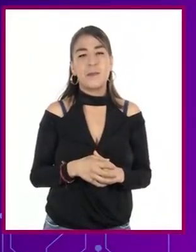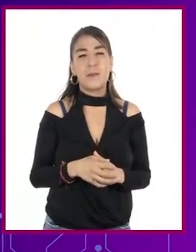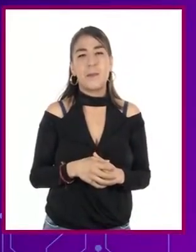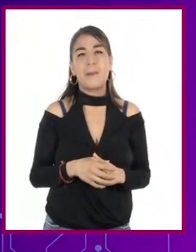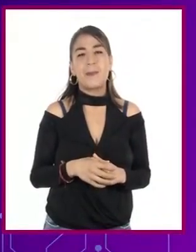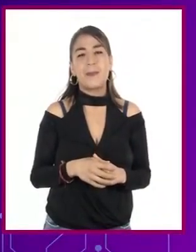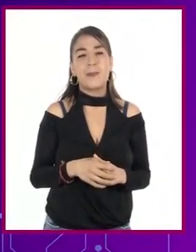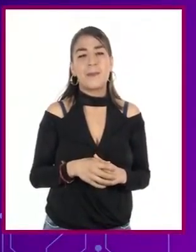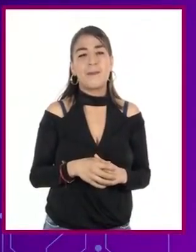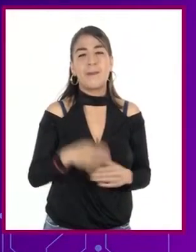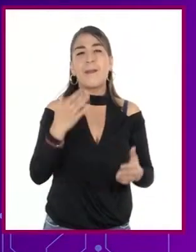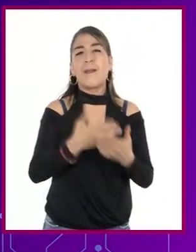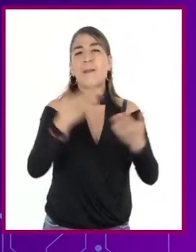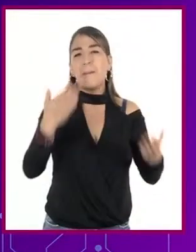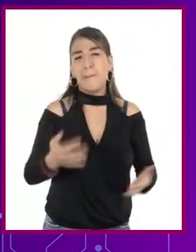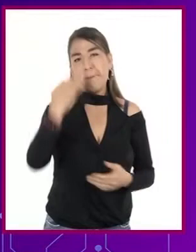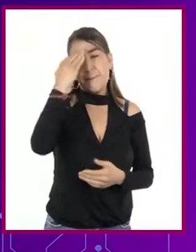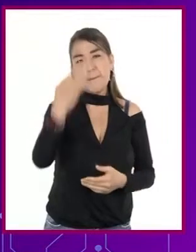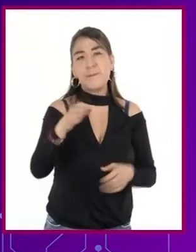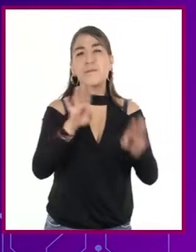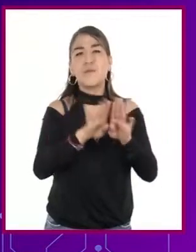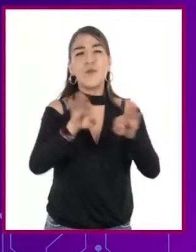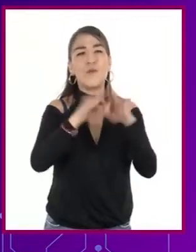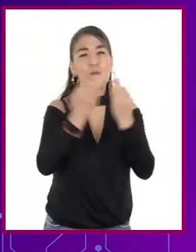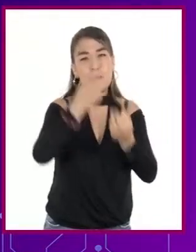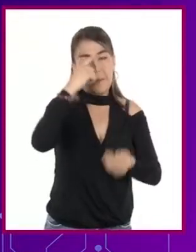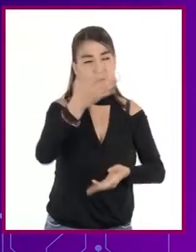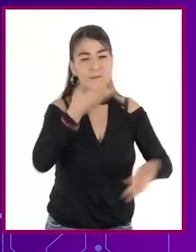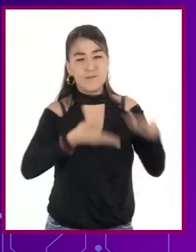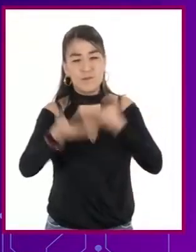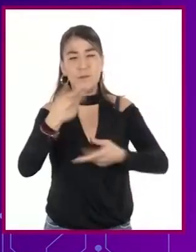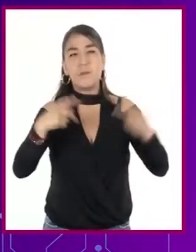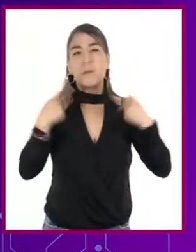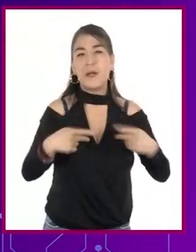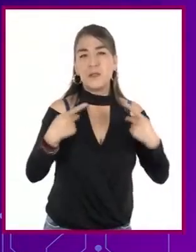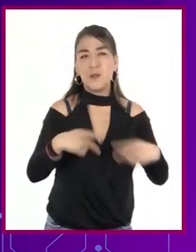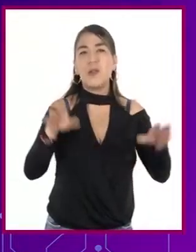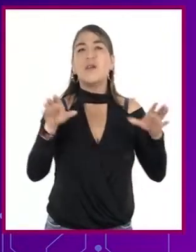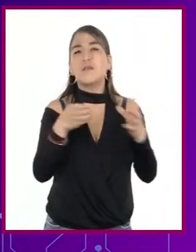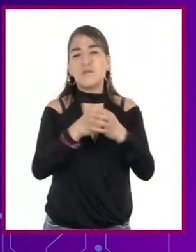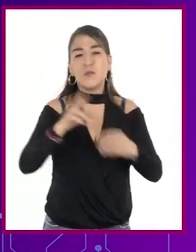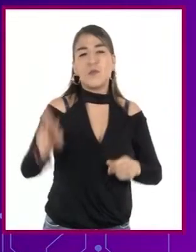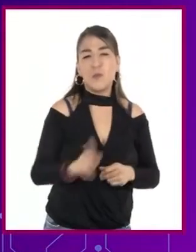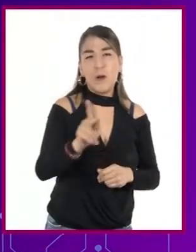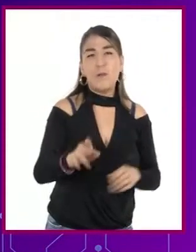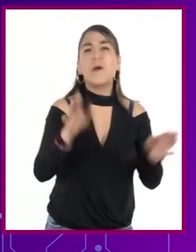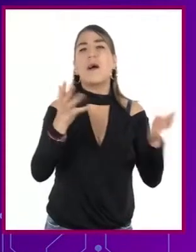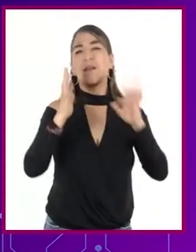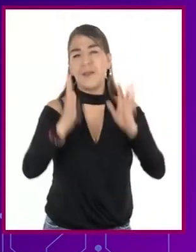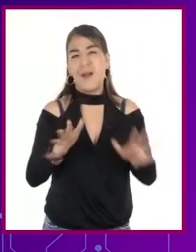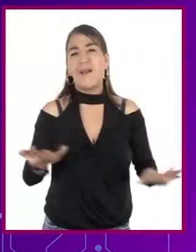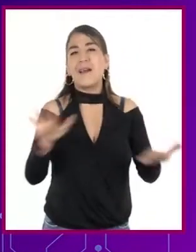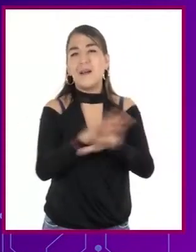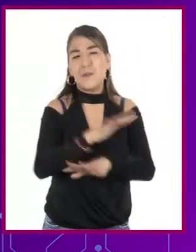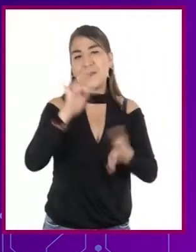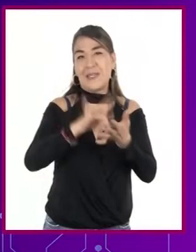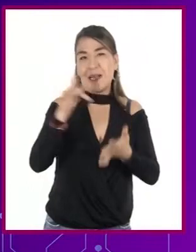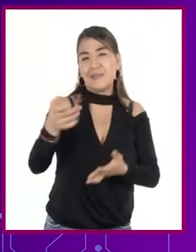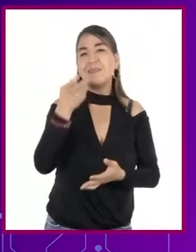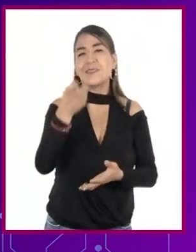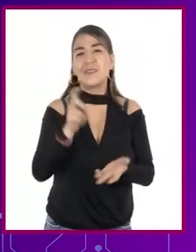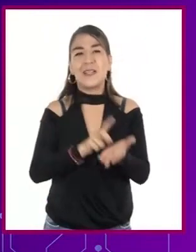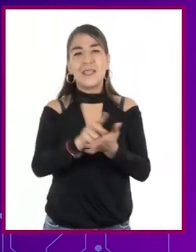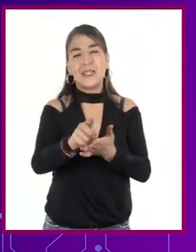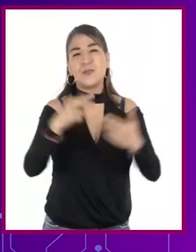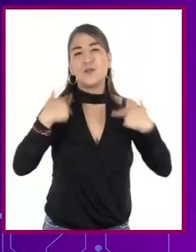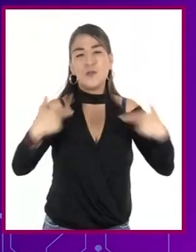Actualmente, las formas de relacionarnos entre los pueblos y las personas han cambiado gracias a que contamos con los derechos